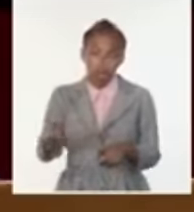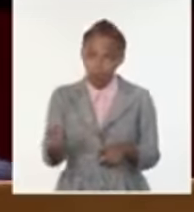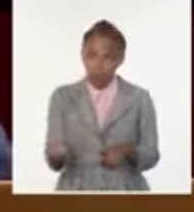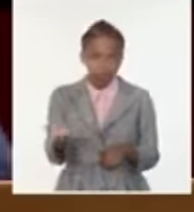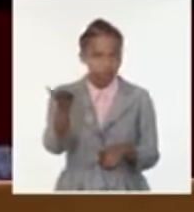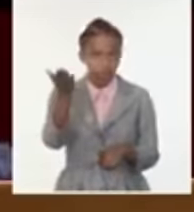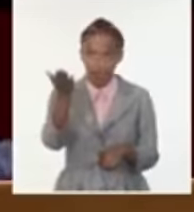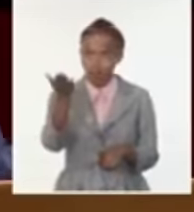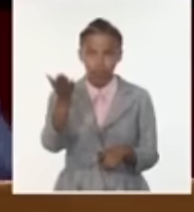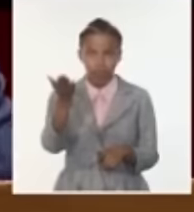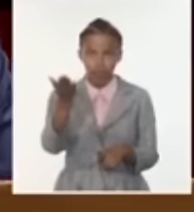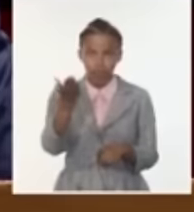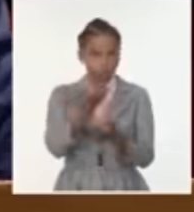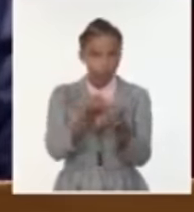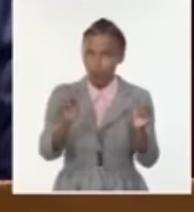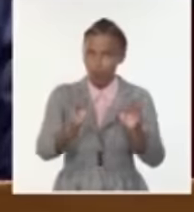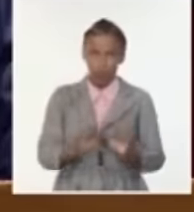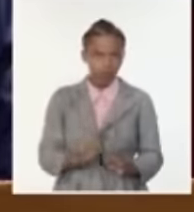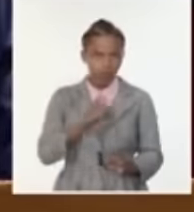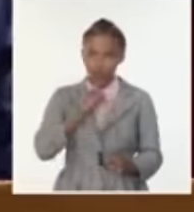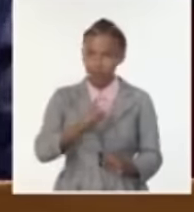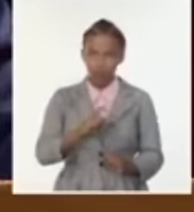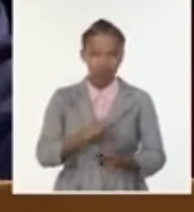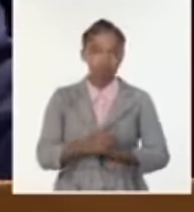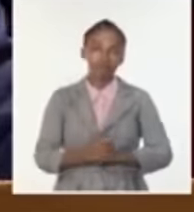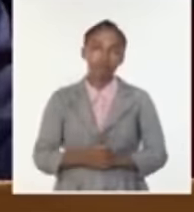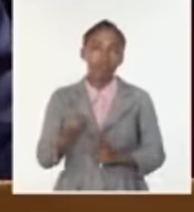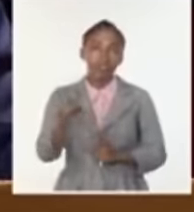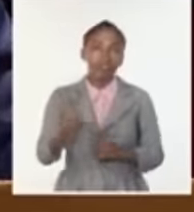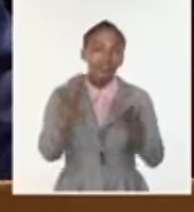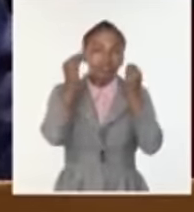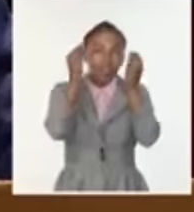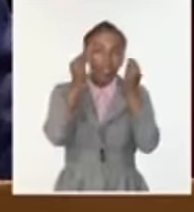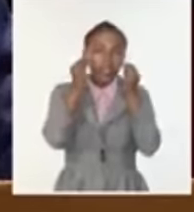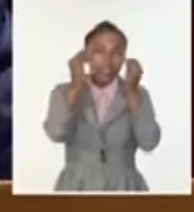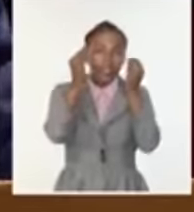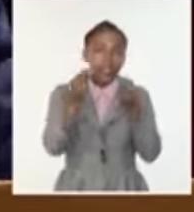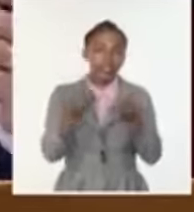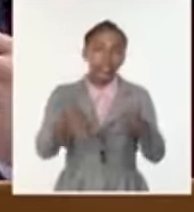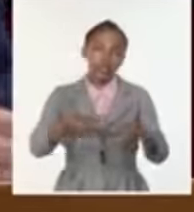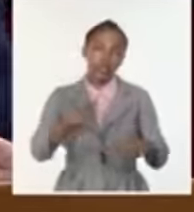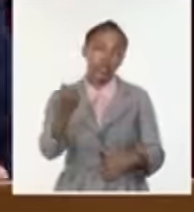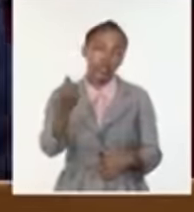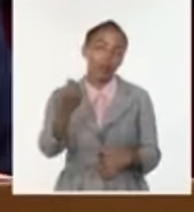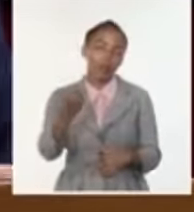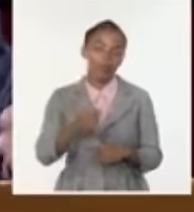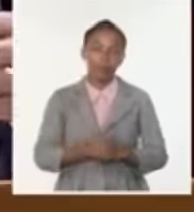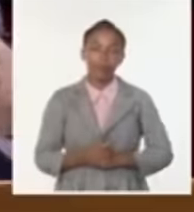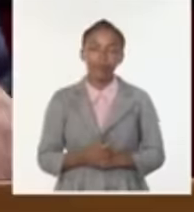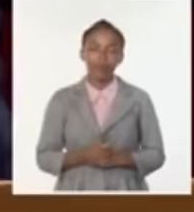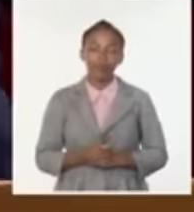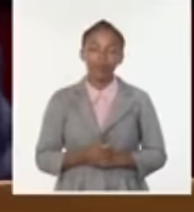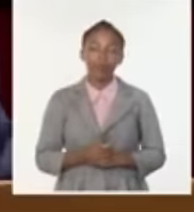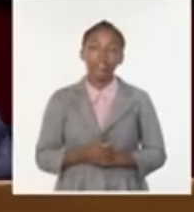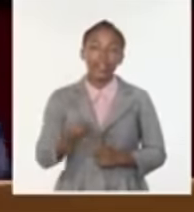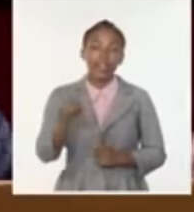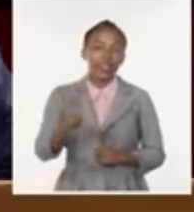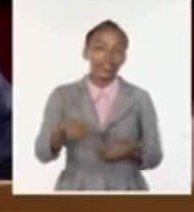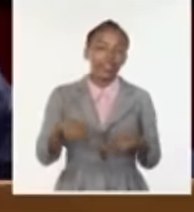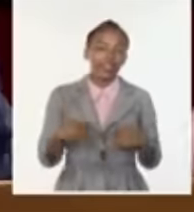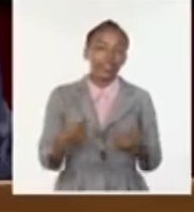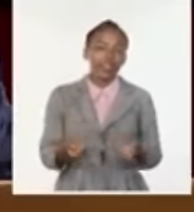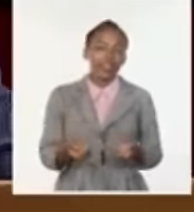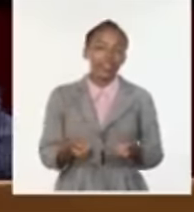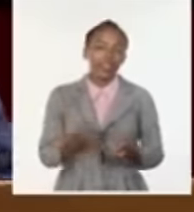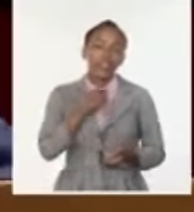el reflejo de un análisis de costo que se ha hecho. Ahora, esto no fue improvisado